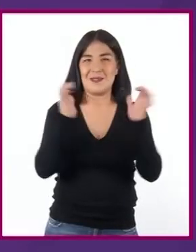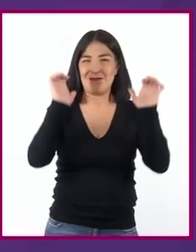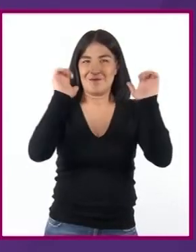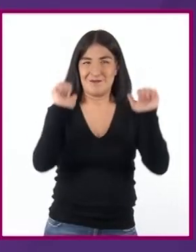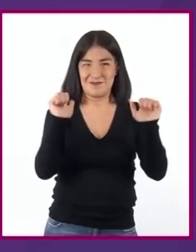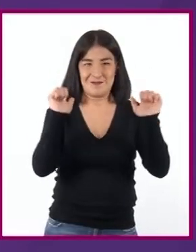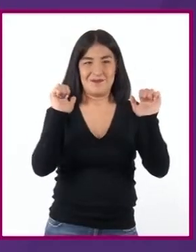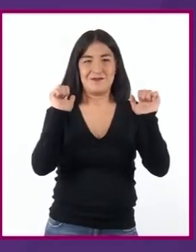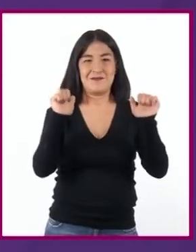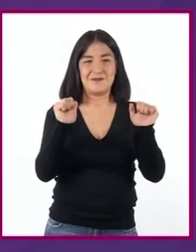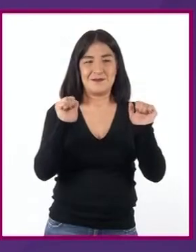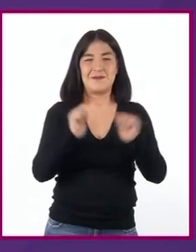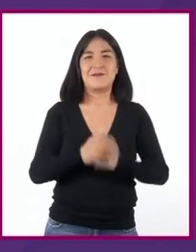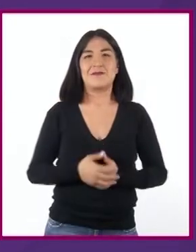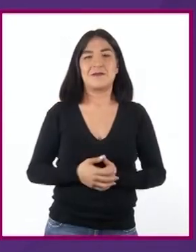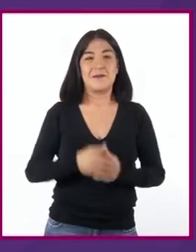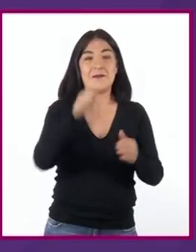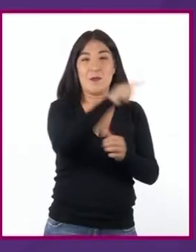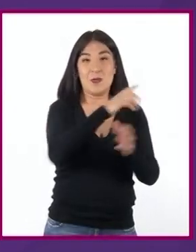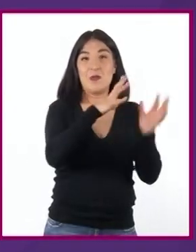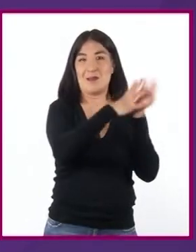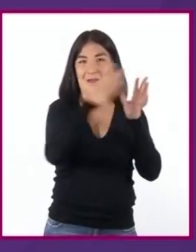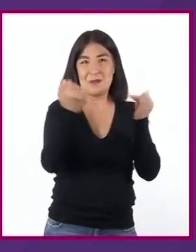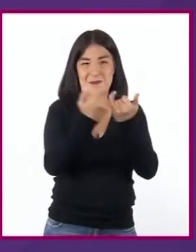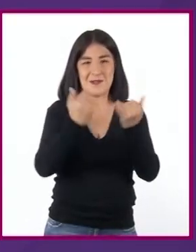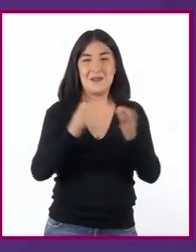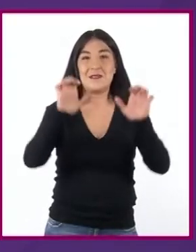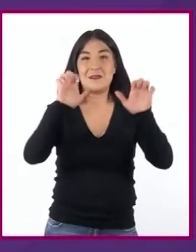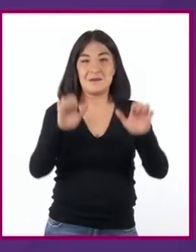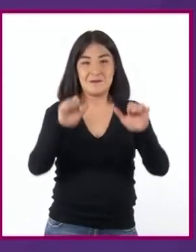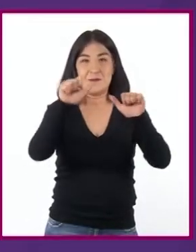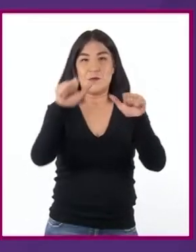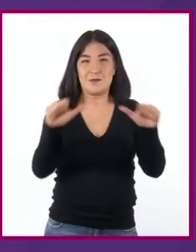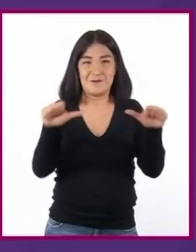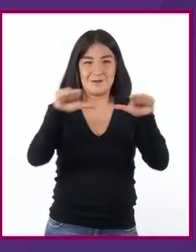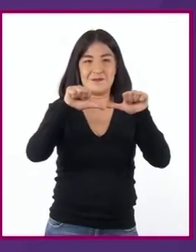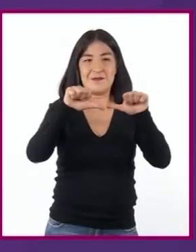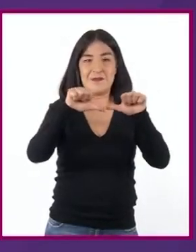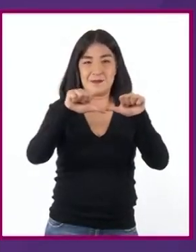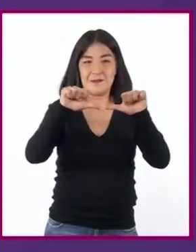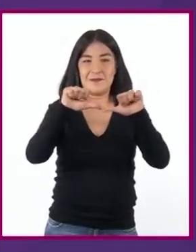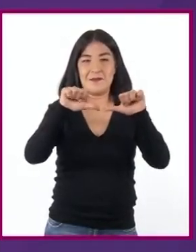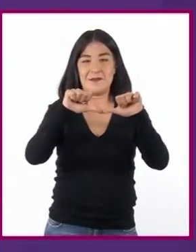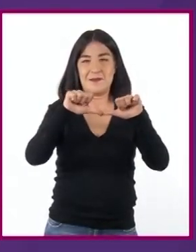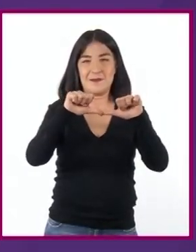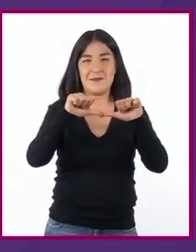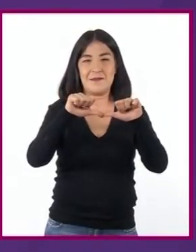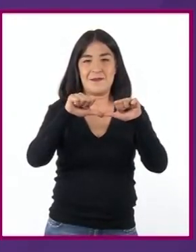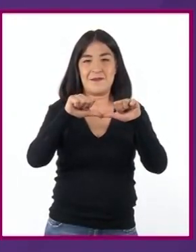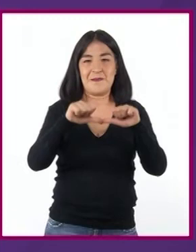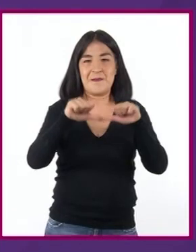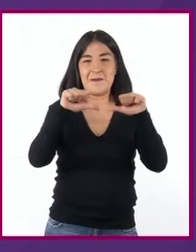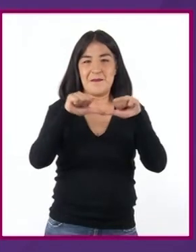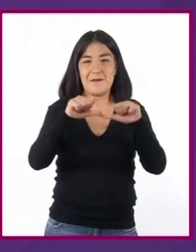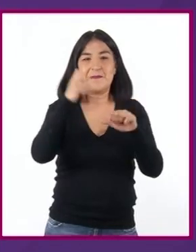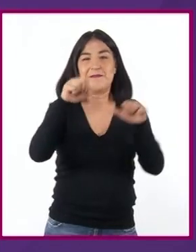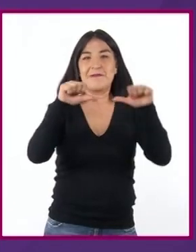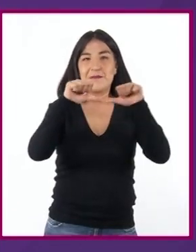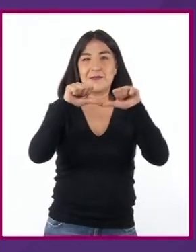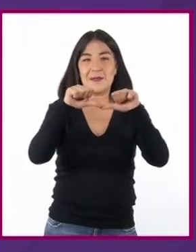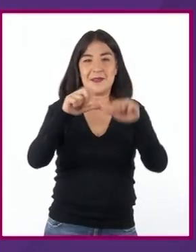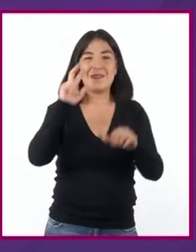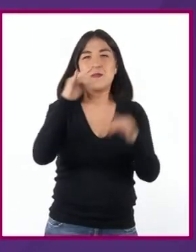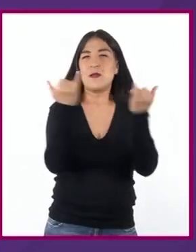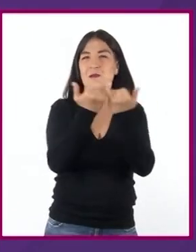palmas. Pega los pulgares entre sí. Y los pulgares van a estar a la altura